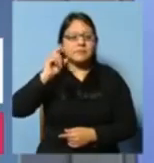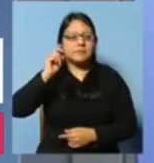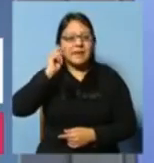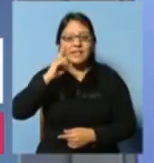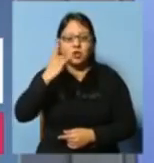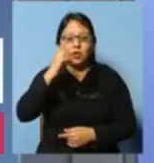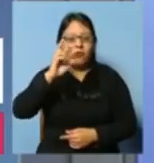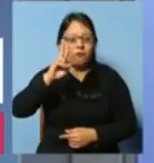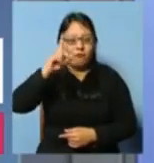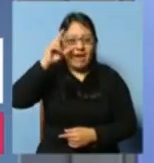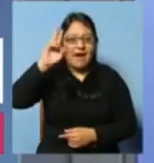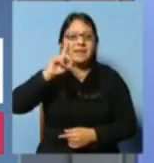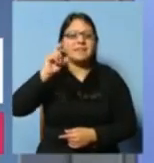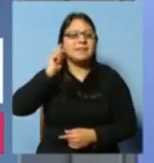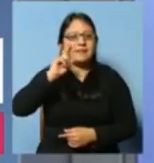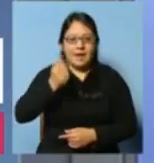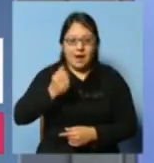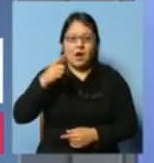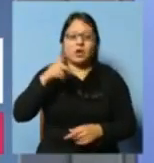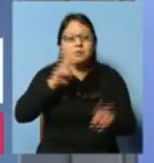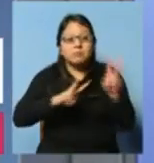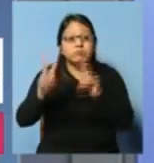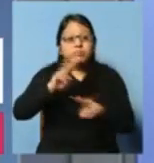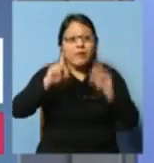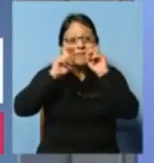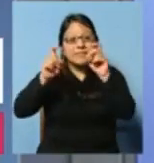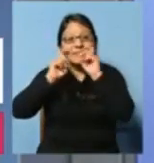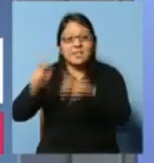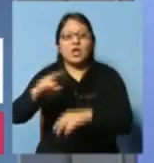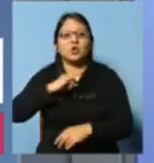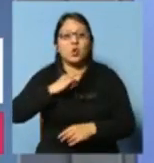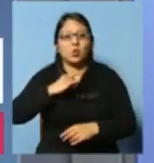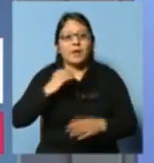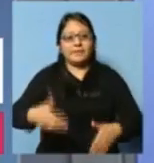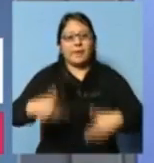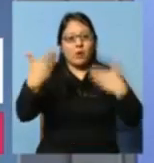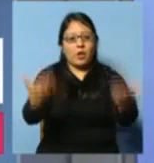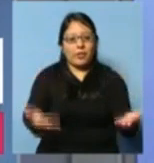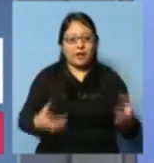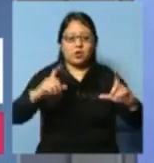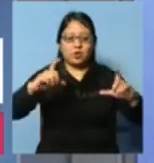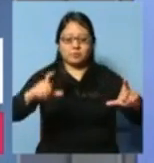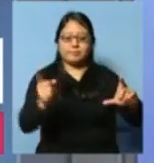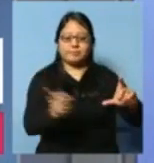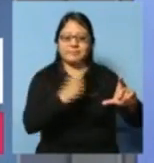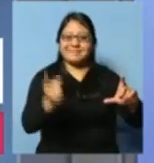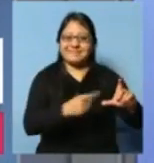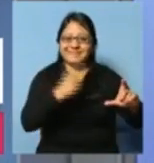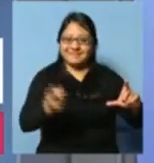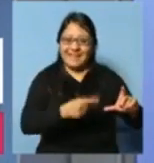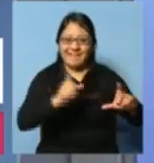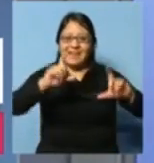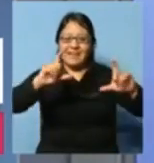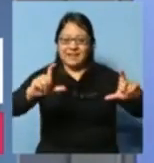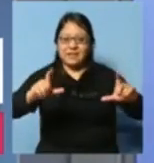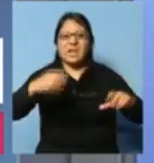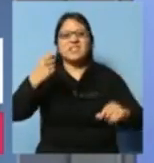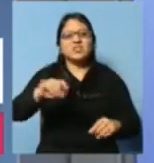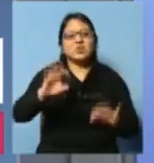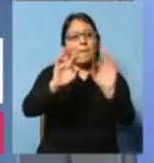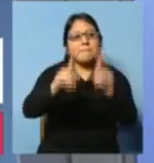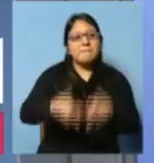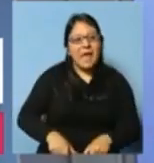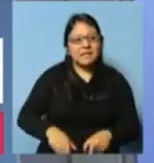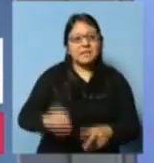siendo la ciudad de san salvador- entregando las tablets del programa más simple el programa más simple es un